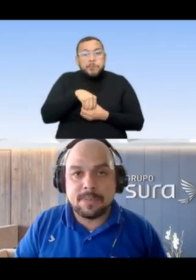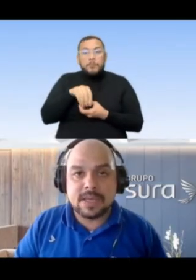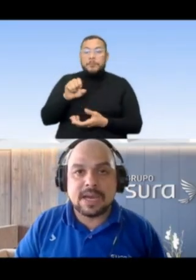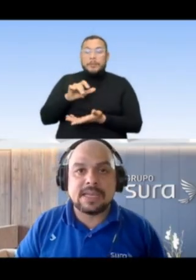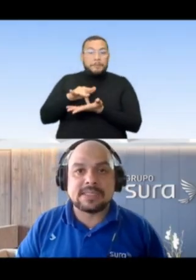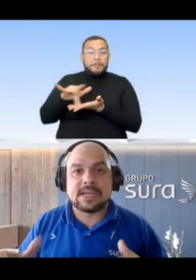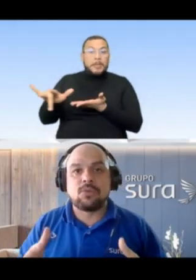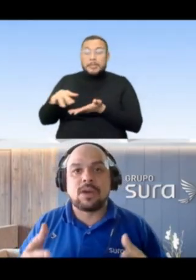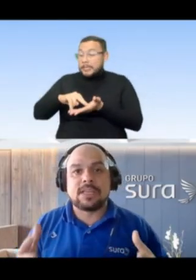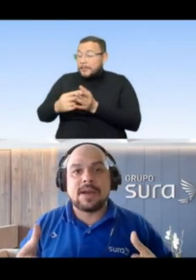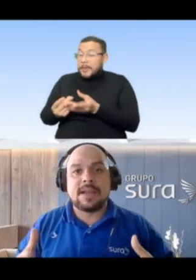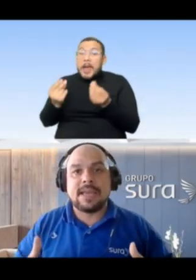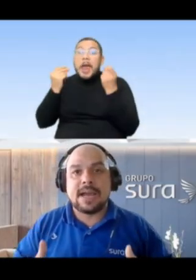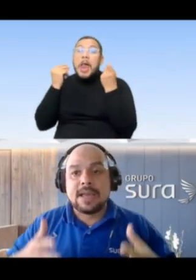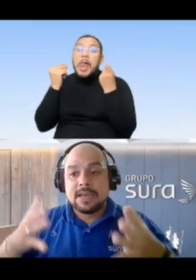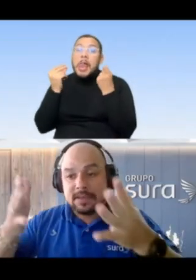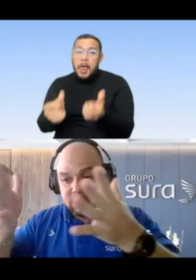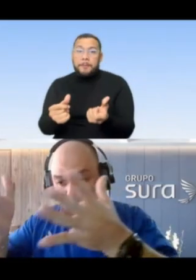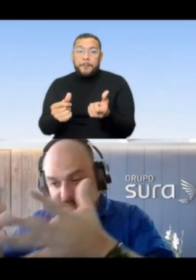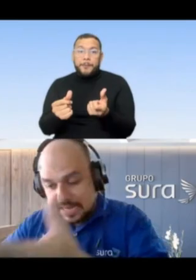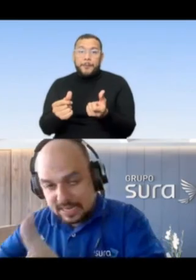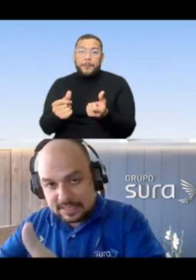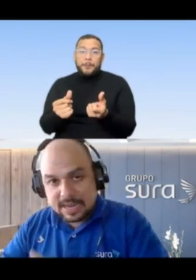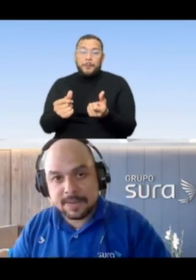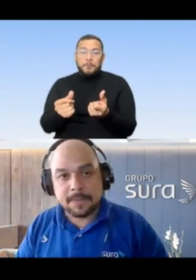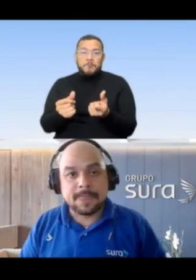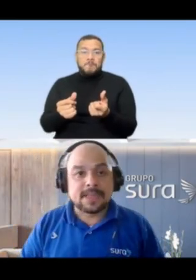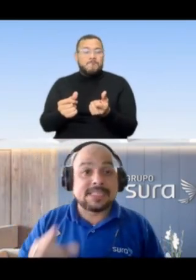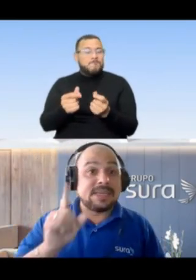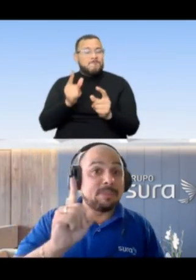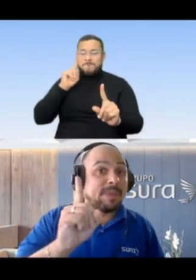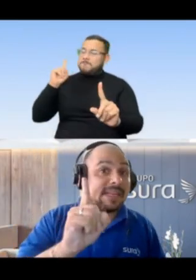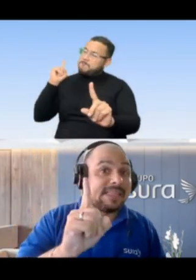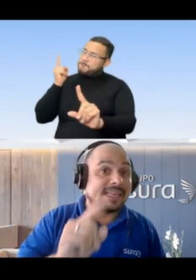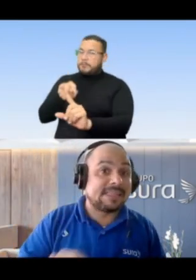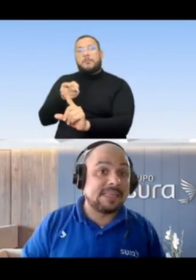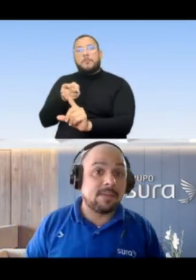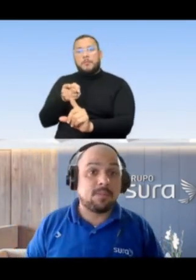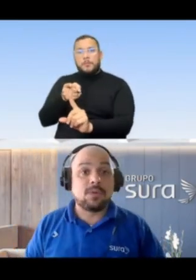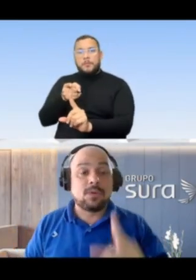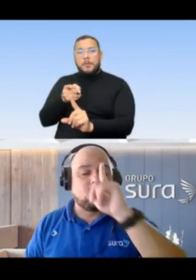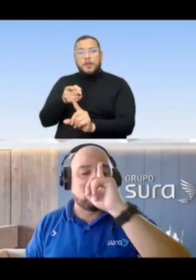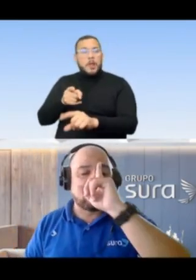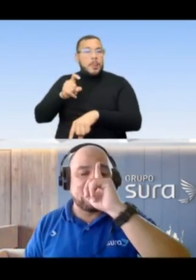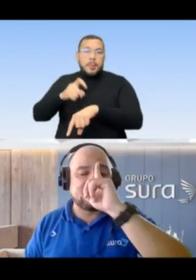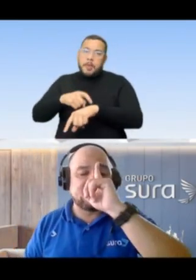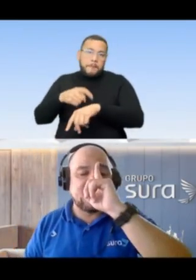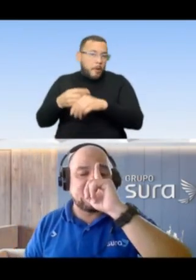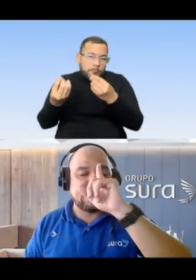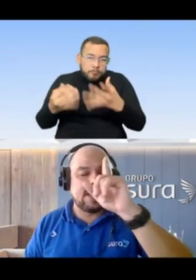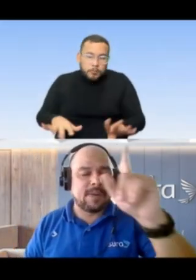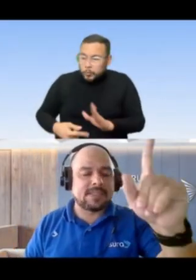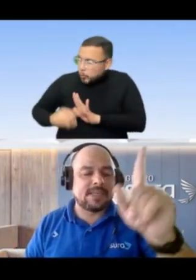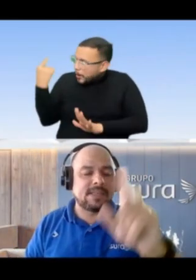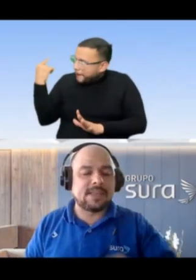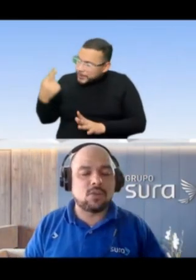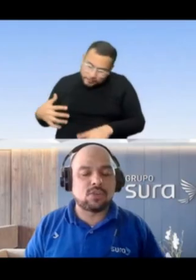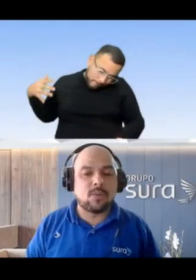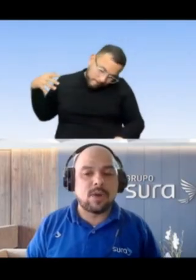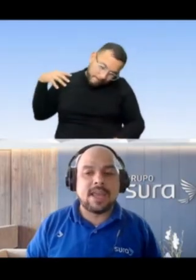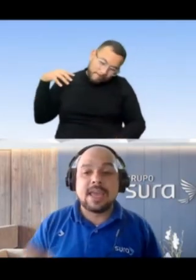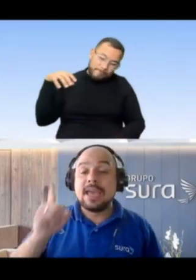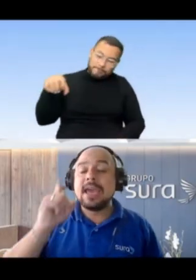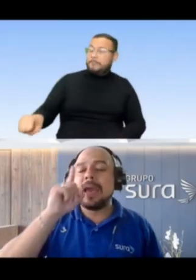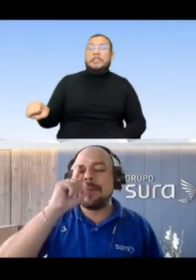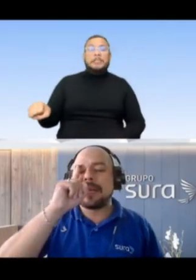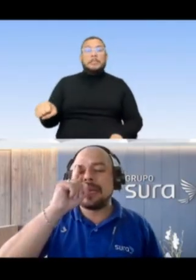manera rápida, es actuar de manera directa, sin perder tiempo. Urgencia, el paciente